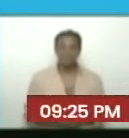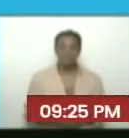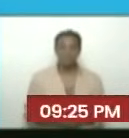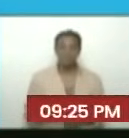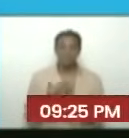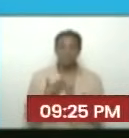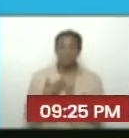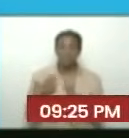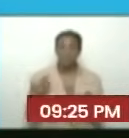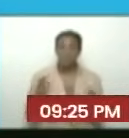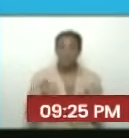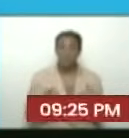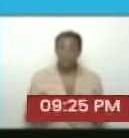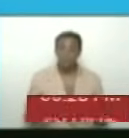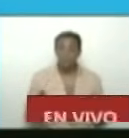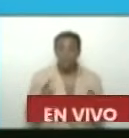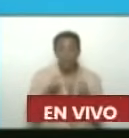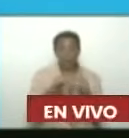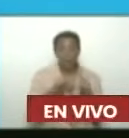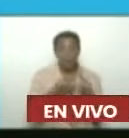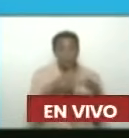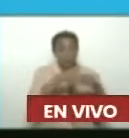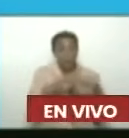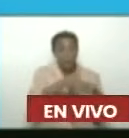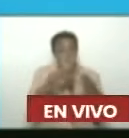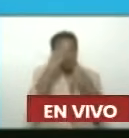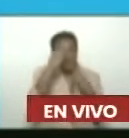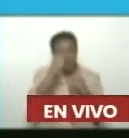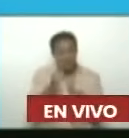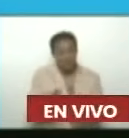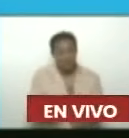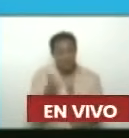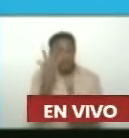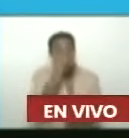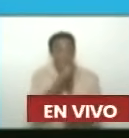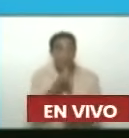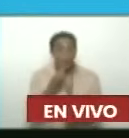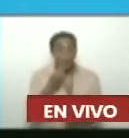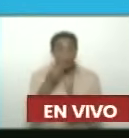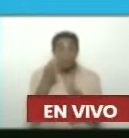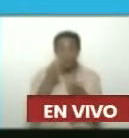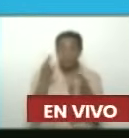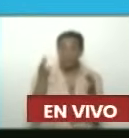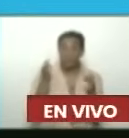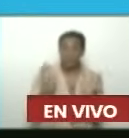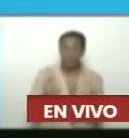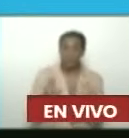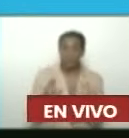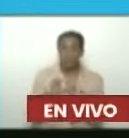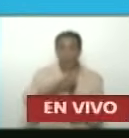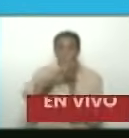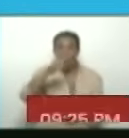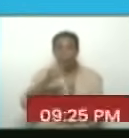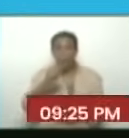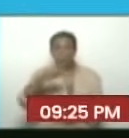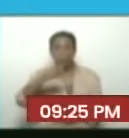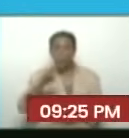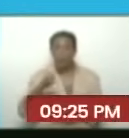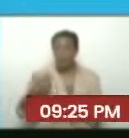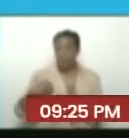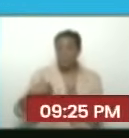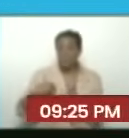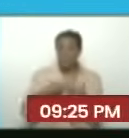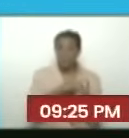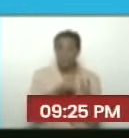Presidente, en nuestro segmento Conociendo a, tenemos el honor de presentarle a jóvenes con talentos tan maravillosos como Josué y los chicos argentinos que